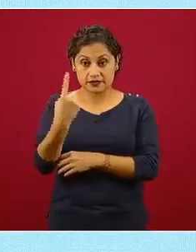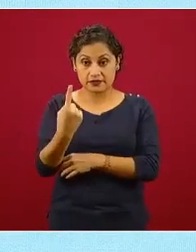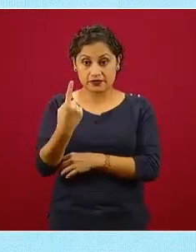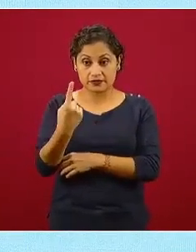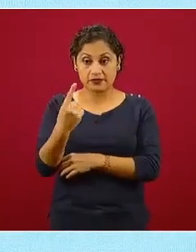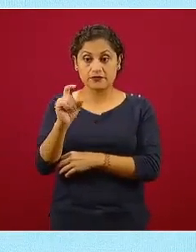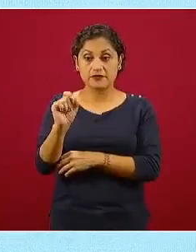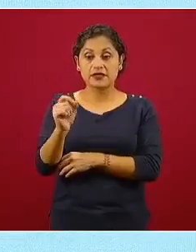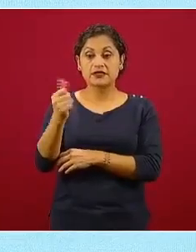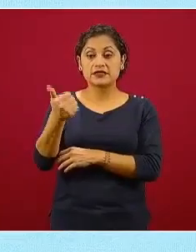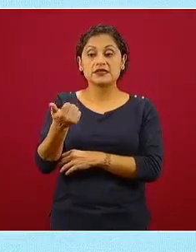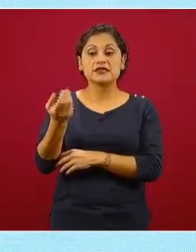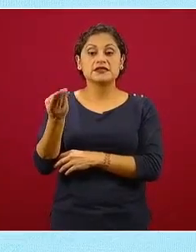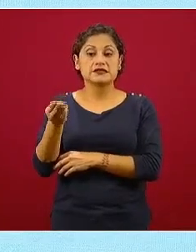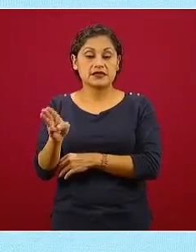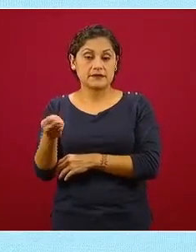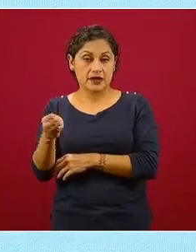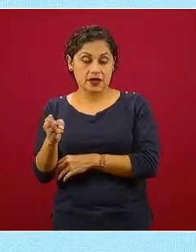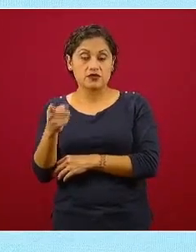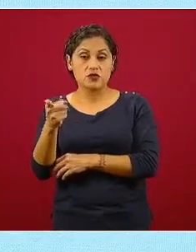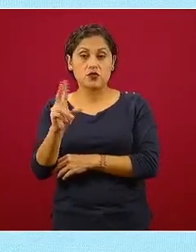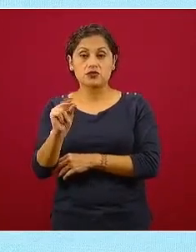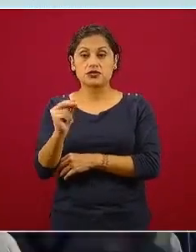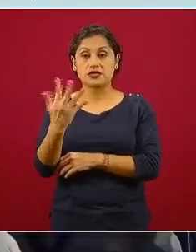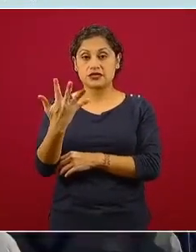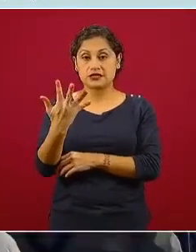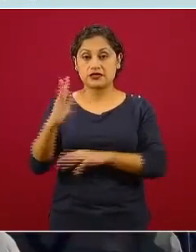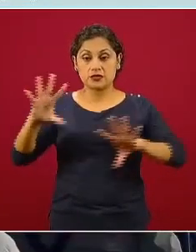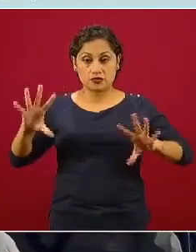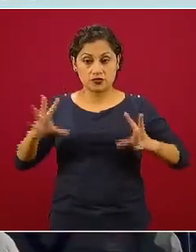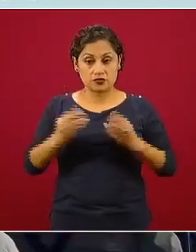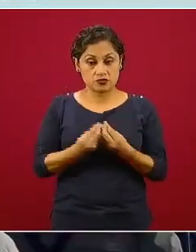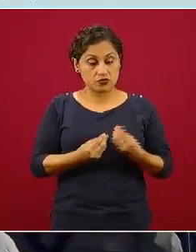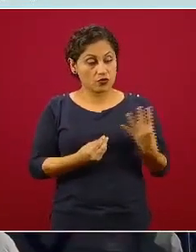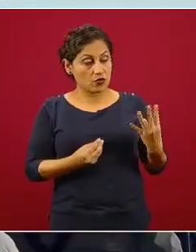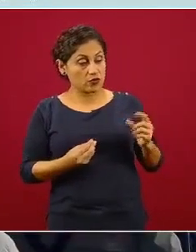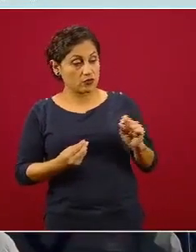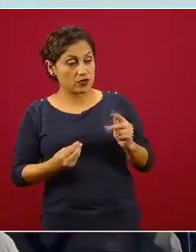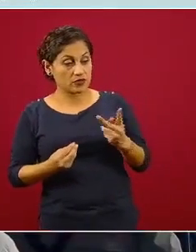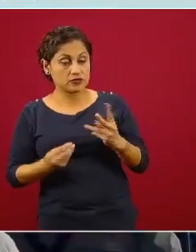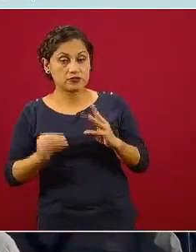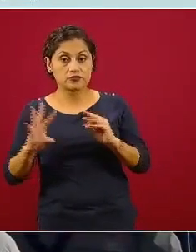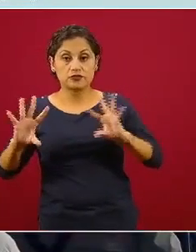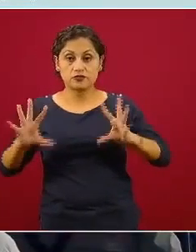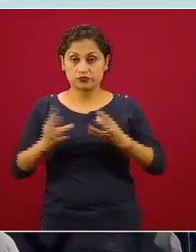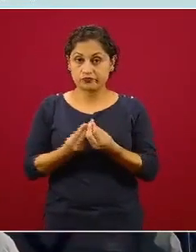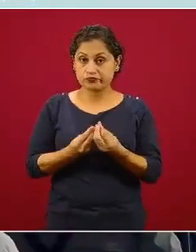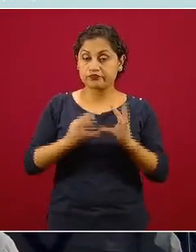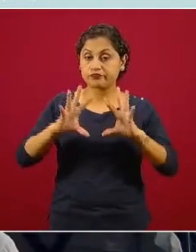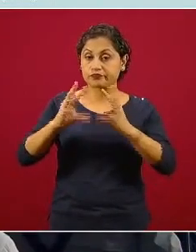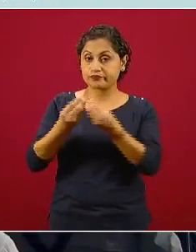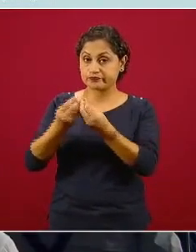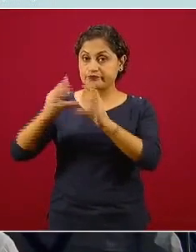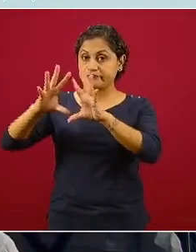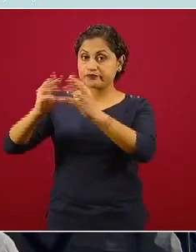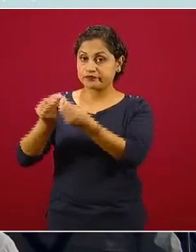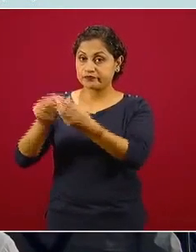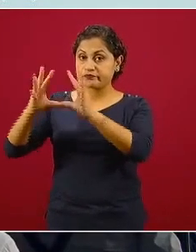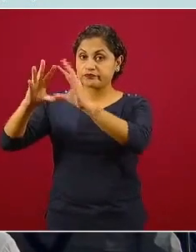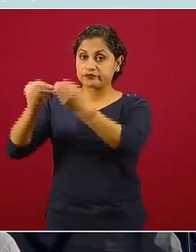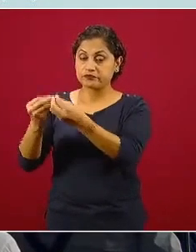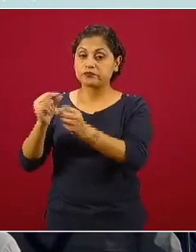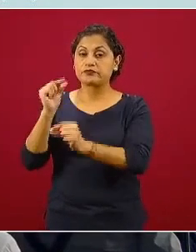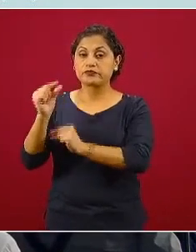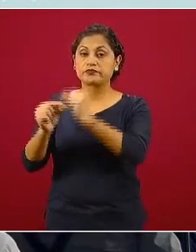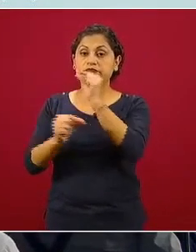de mayo, el 85, que suman a las que había antes, etcétera, etcétera, etcétera,